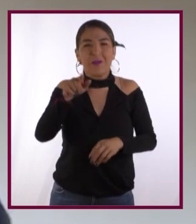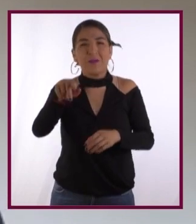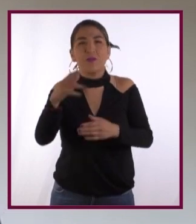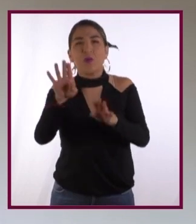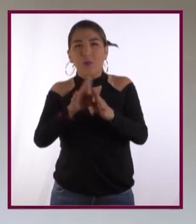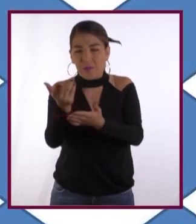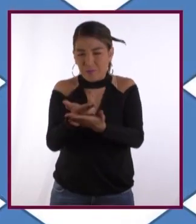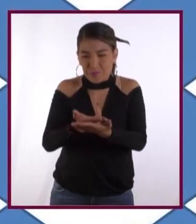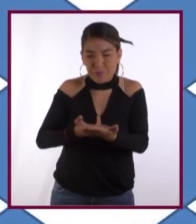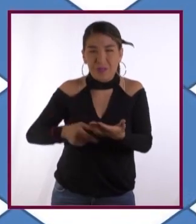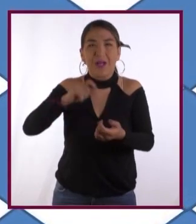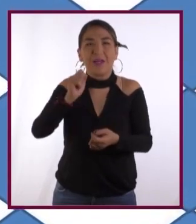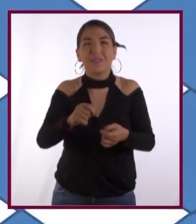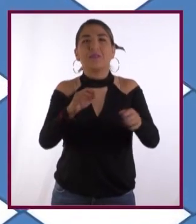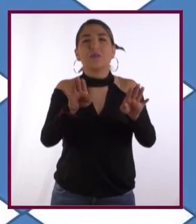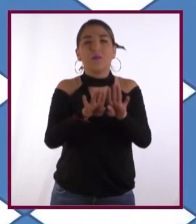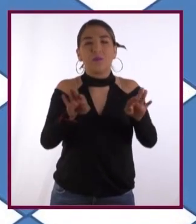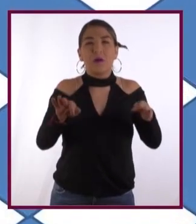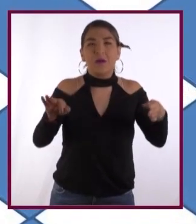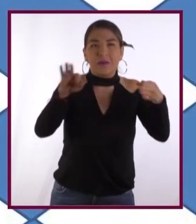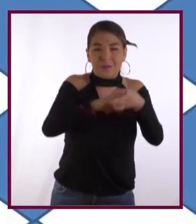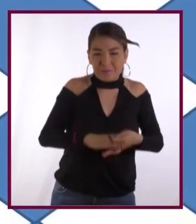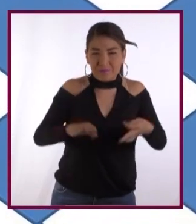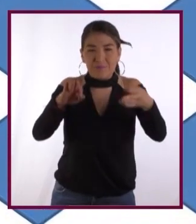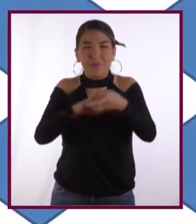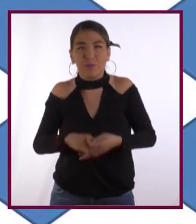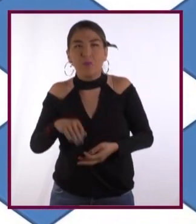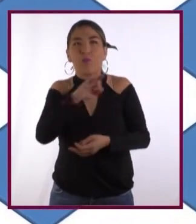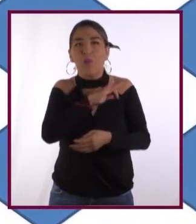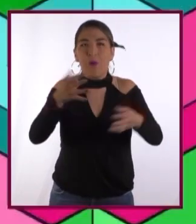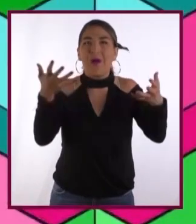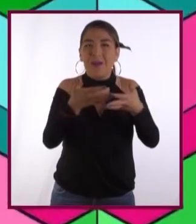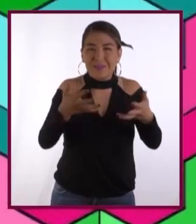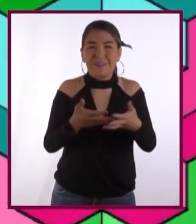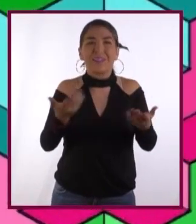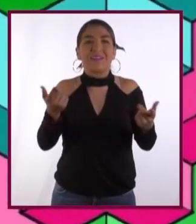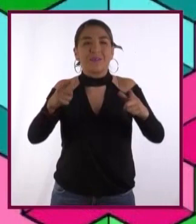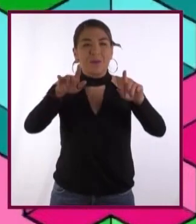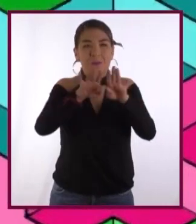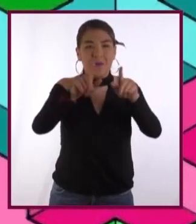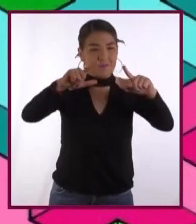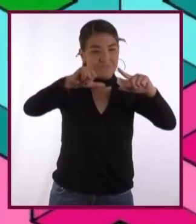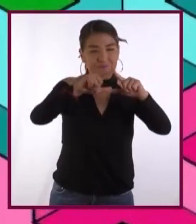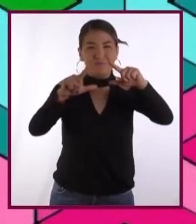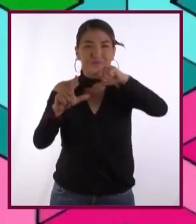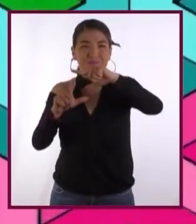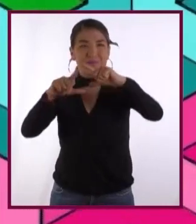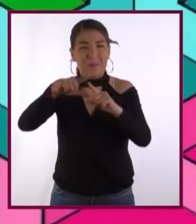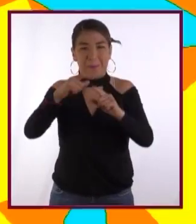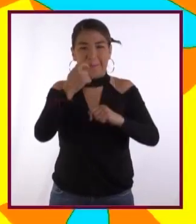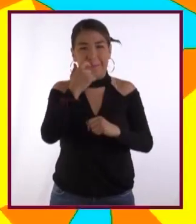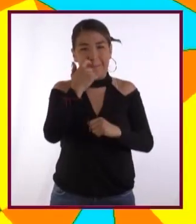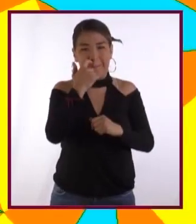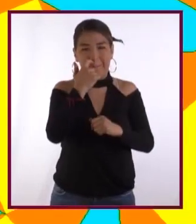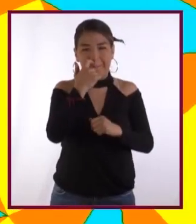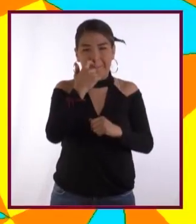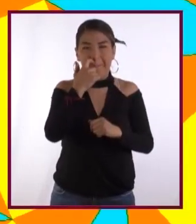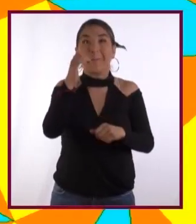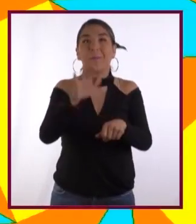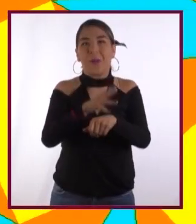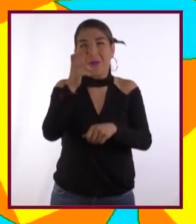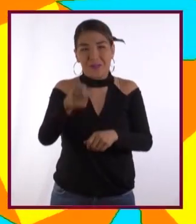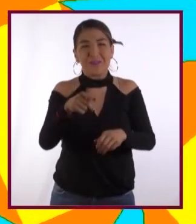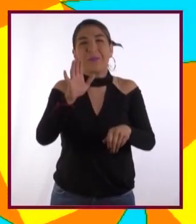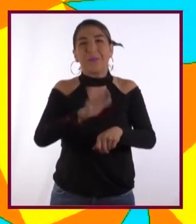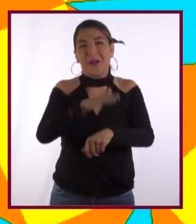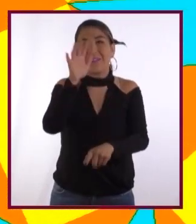el primer ejemplo de teselación aperiódica que se podía ver, que se podía construir, que se podía admirar. Entonces, por